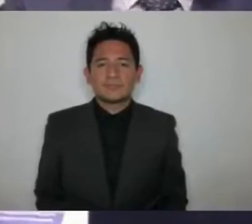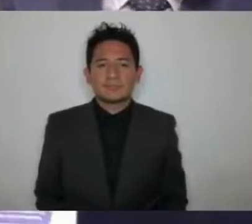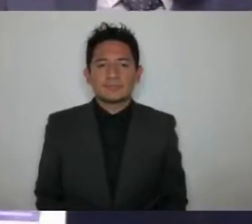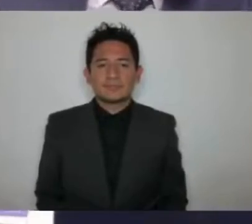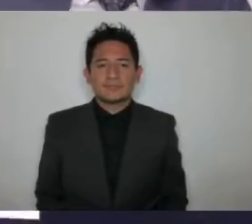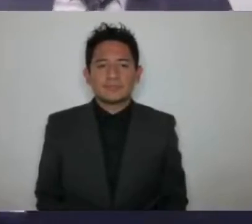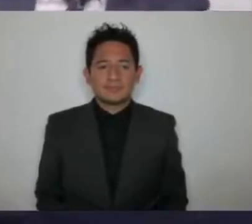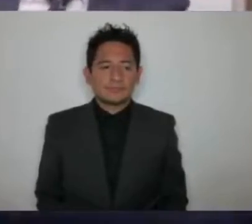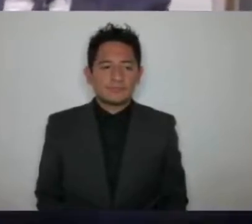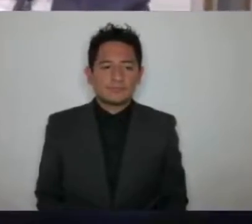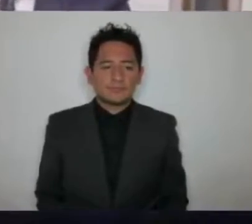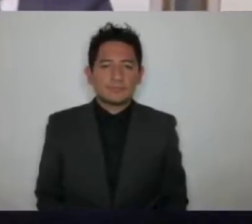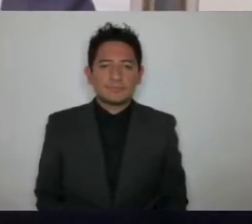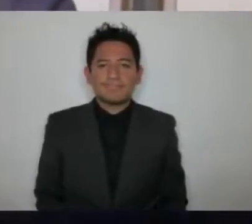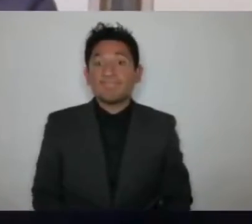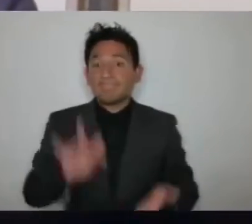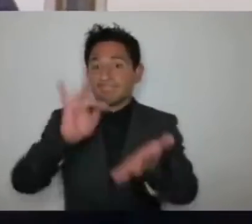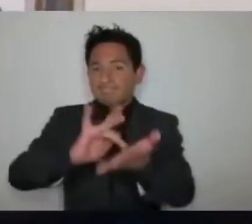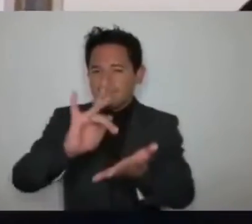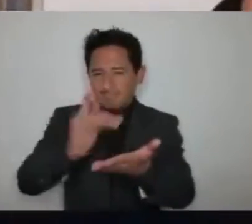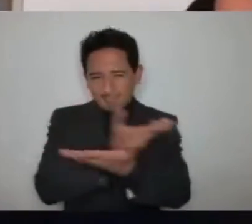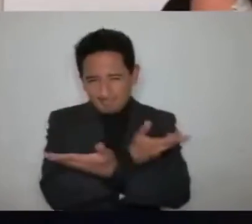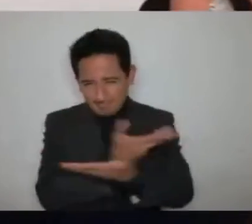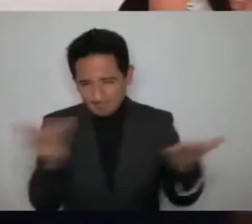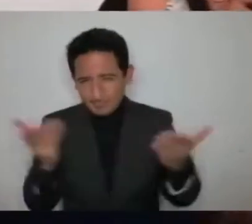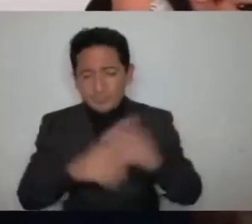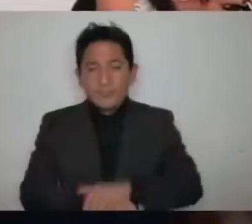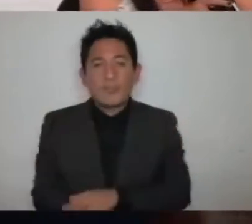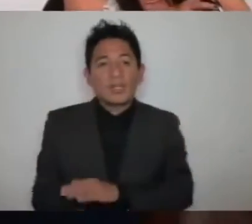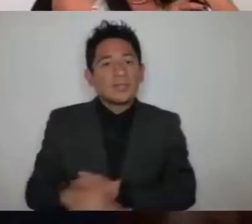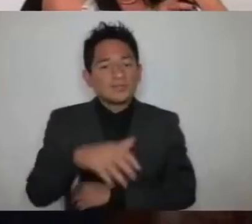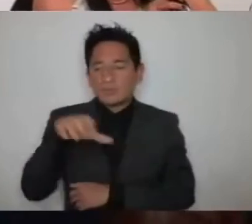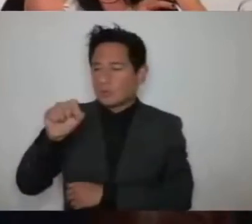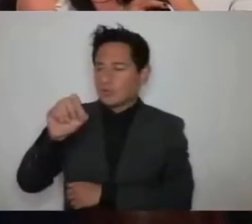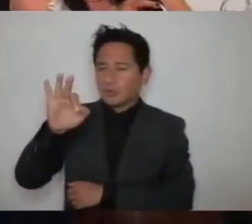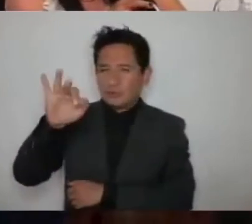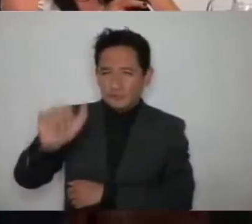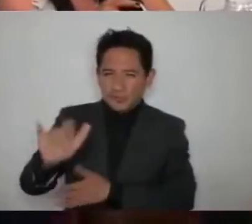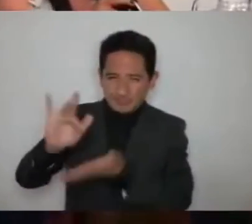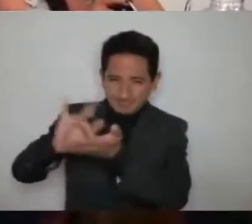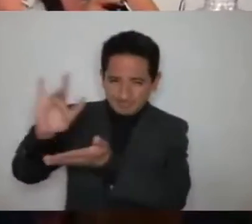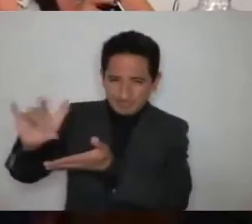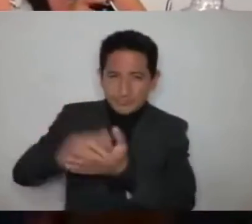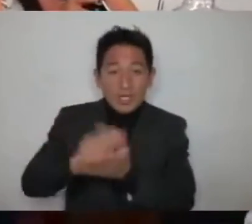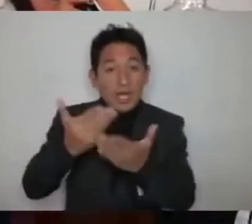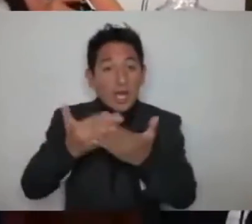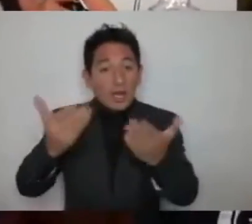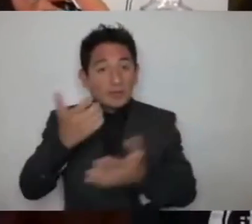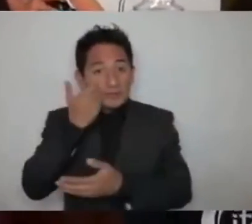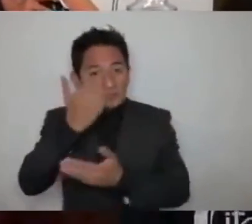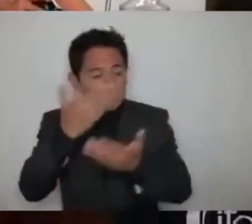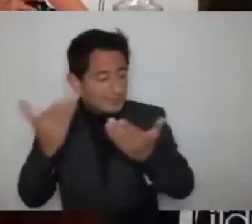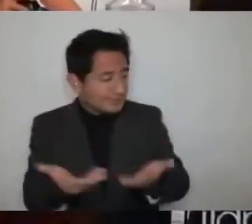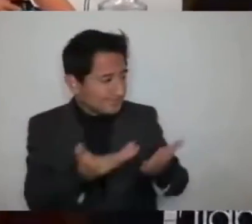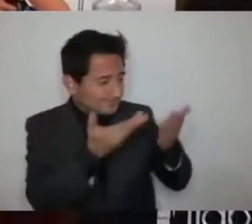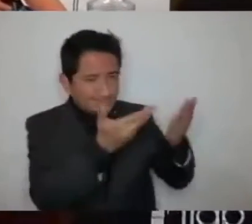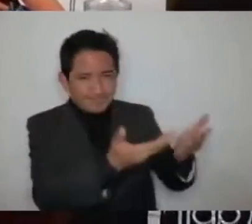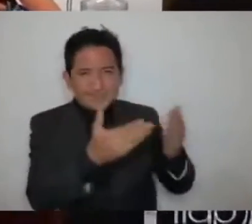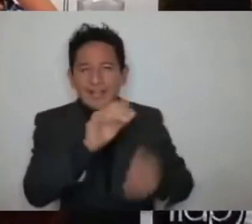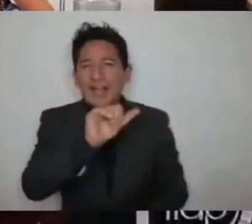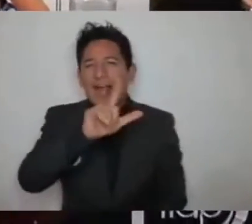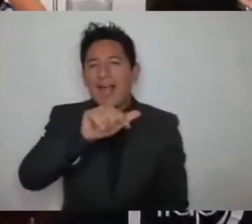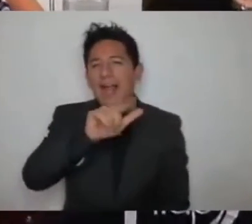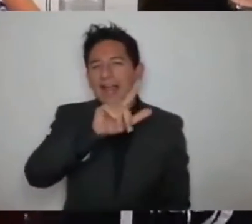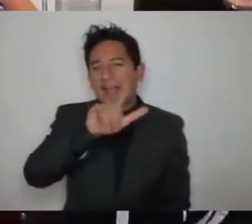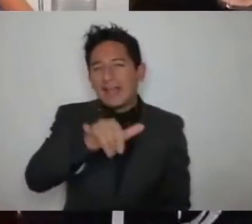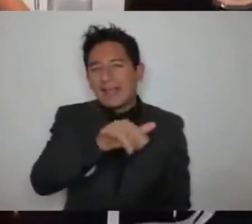momento Muchas gracias Sofía y bueno Quisiera pasar el micrófono Alejandra rabaza la